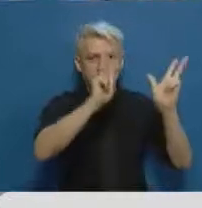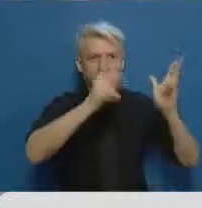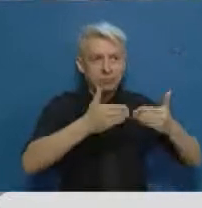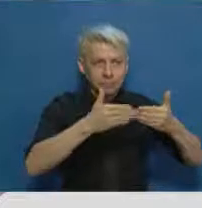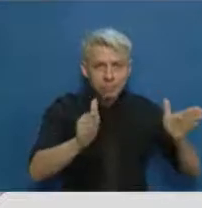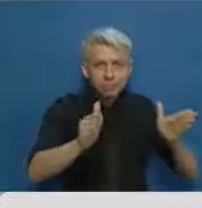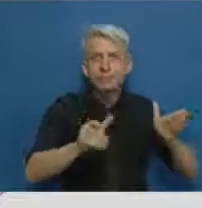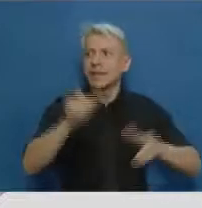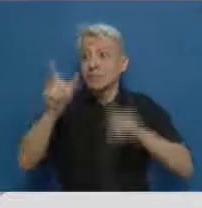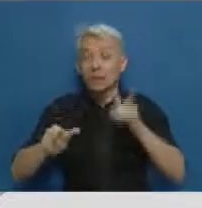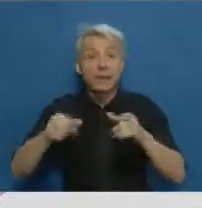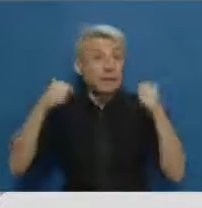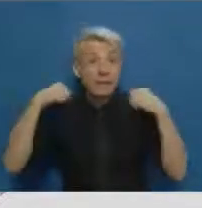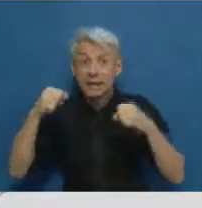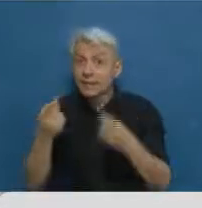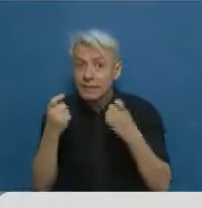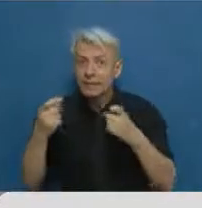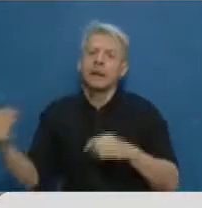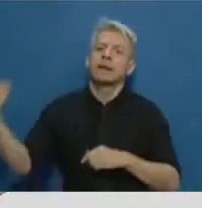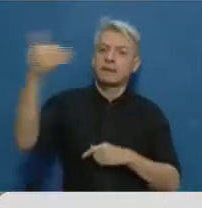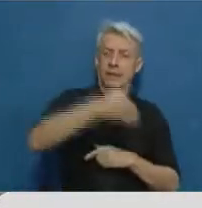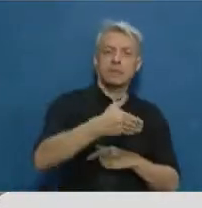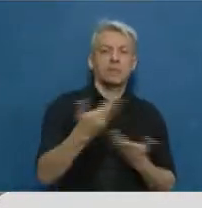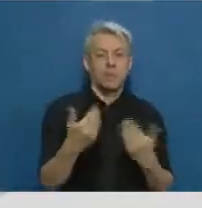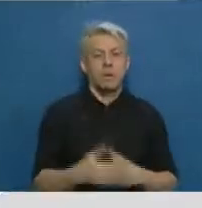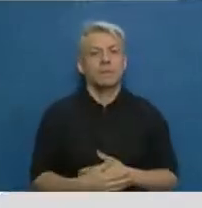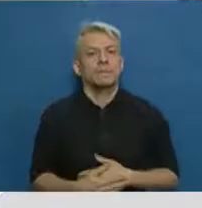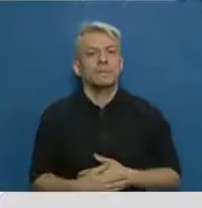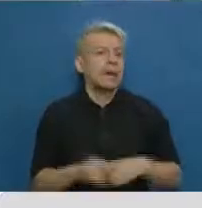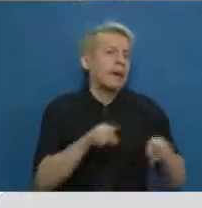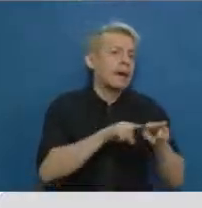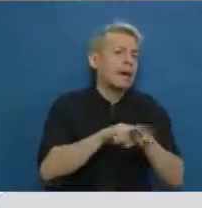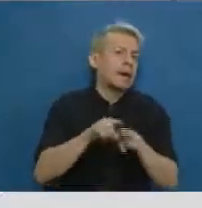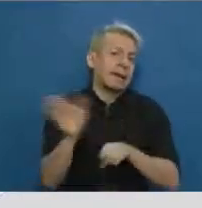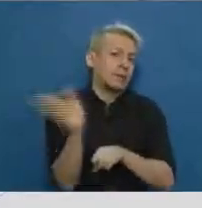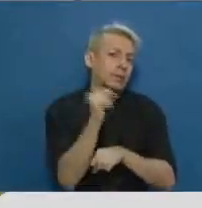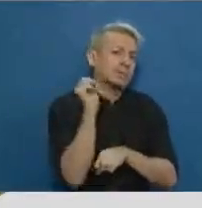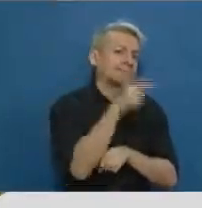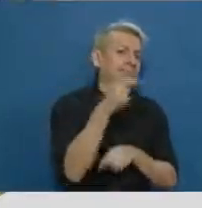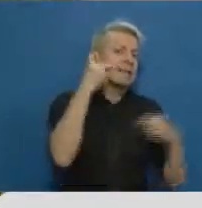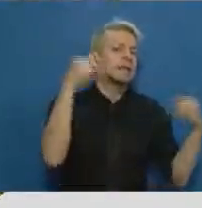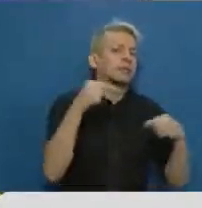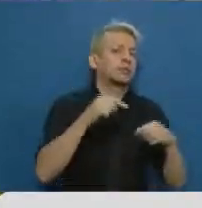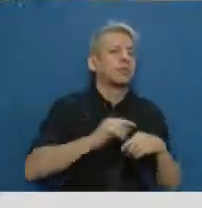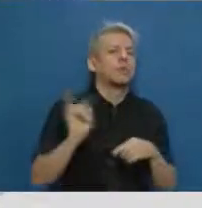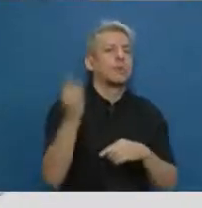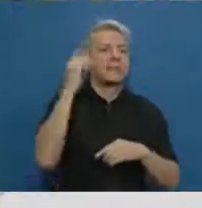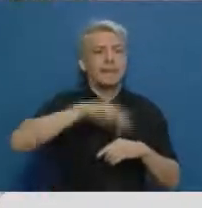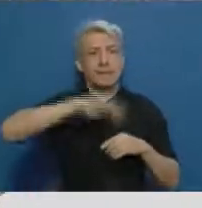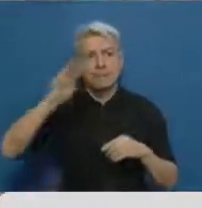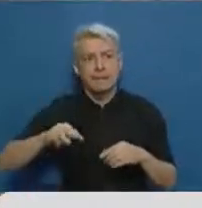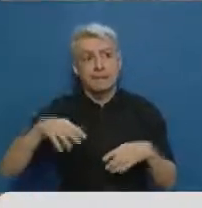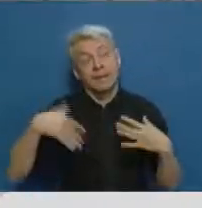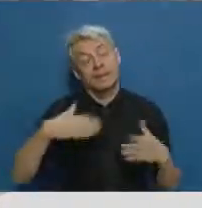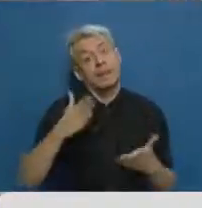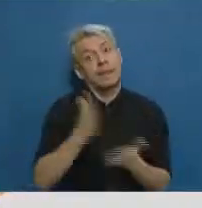prácticas esenciales en prácticamente todas las carreras que dicta la institución. Esto es un hecho muy